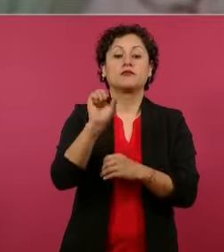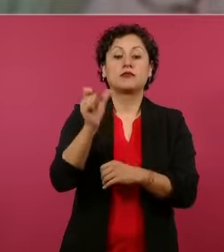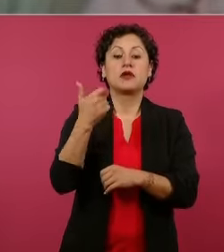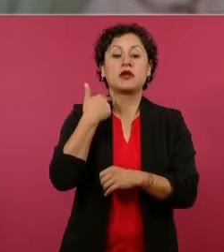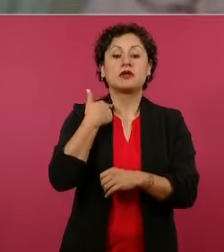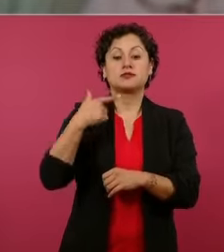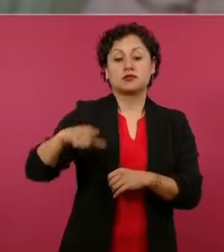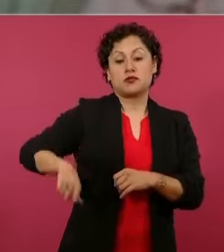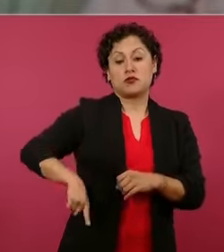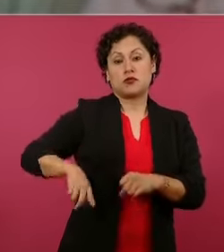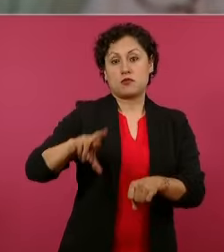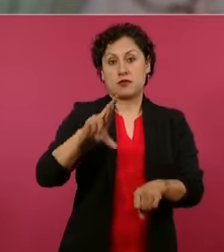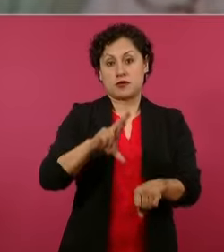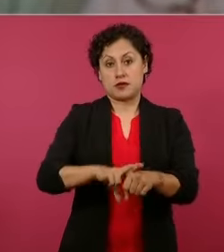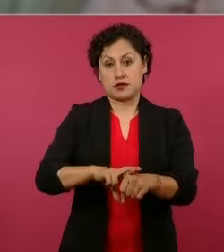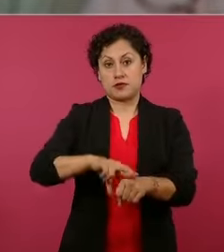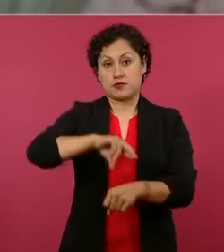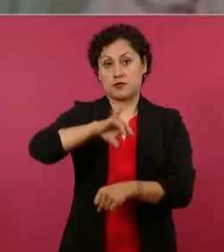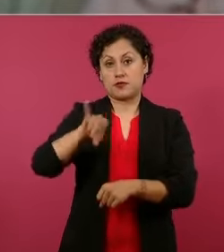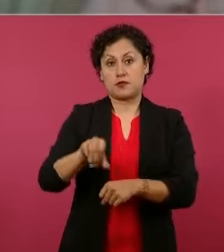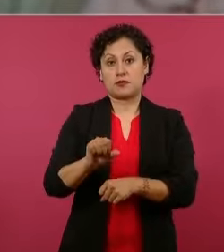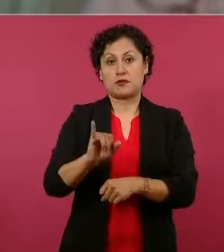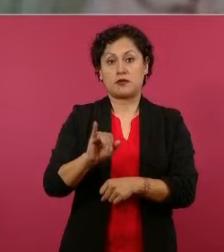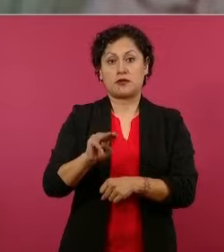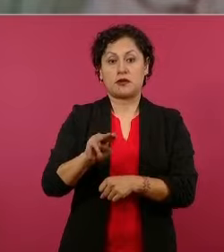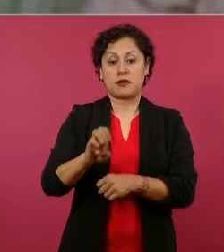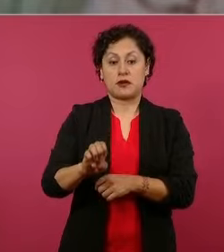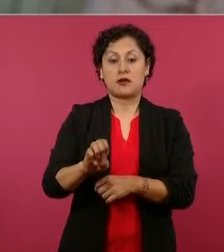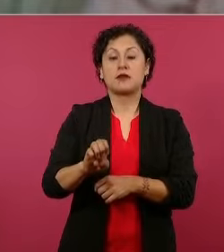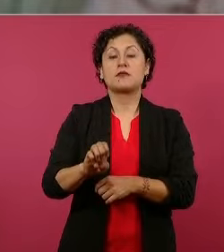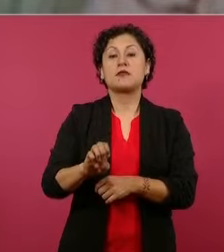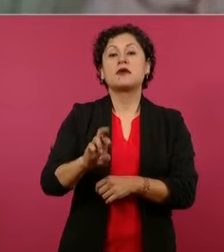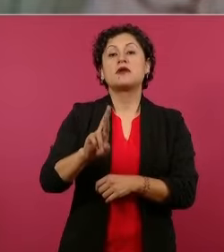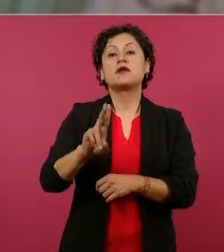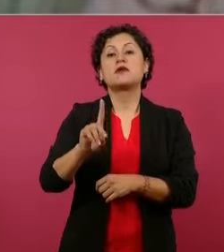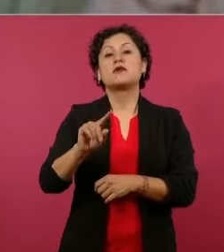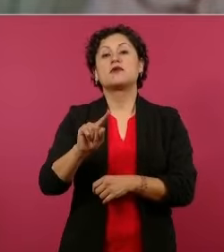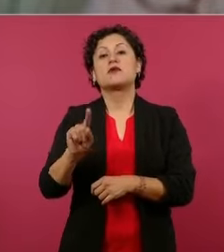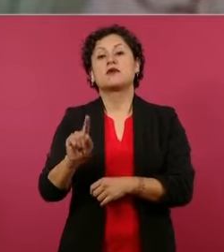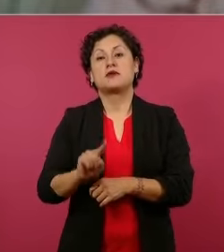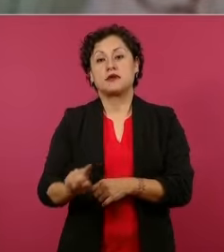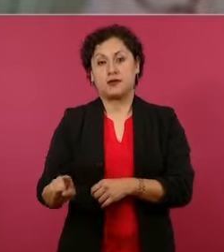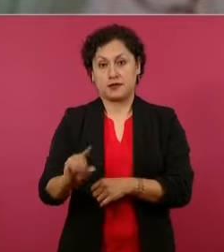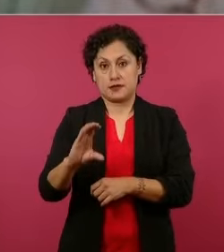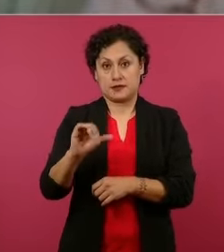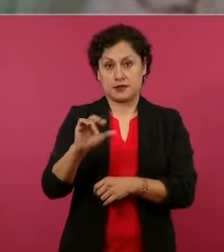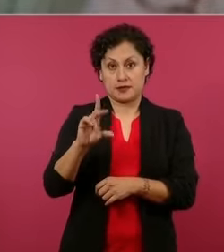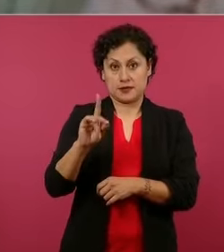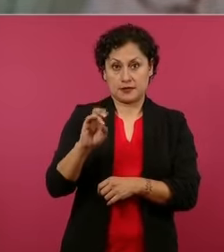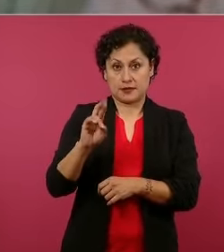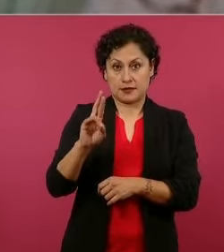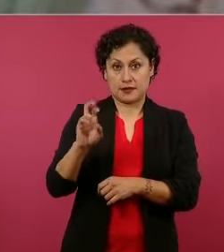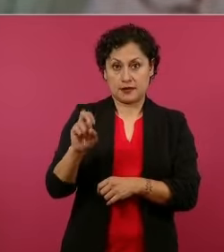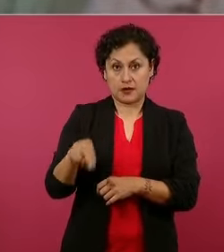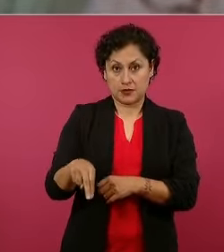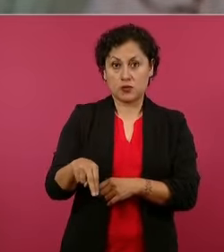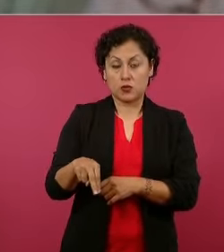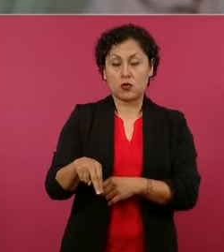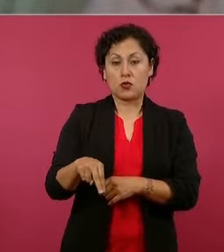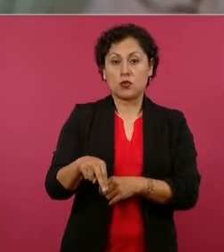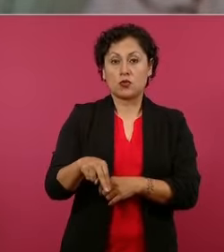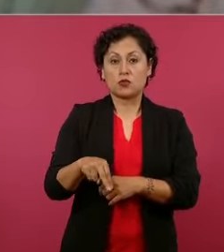exgobernador Jaime Rodríguez Calderón se apoderó de estas